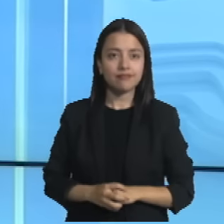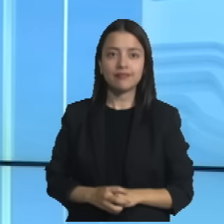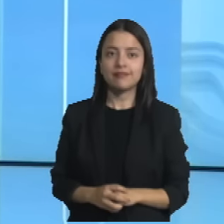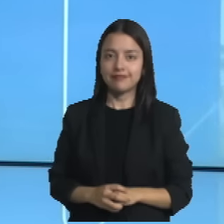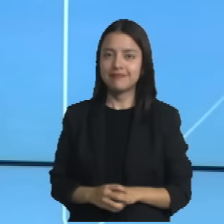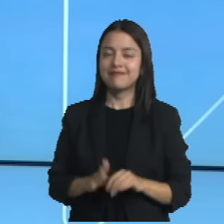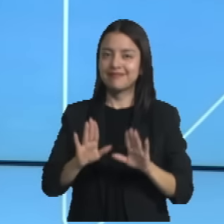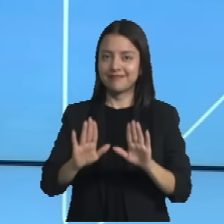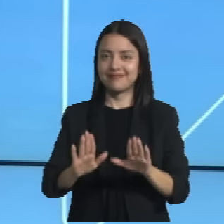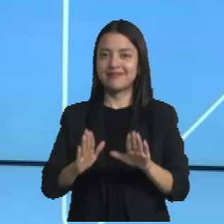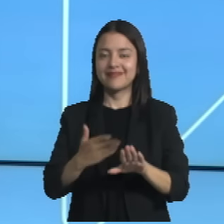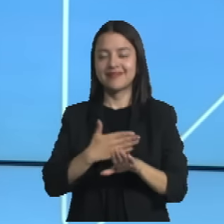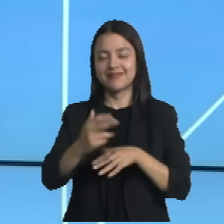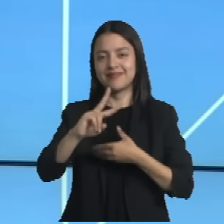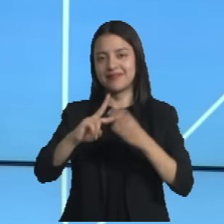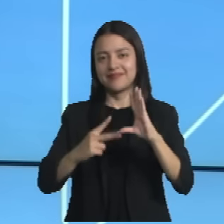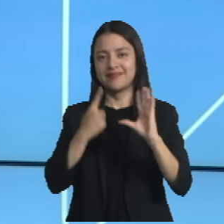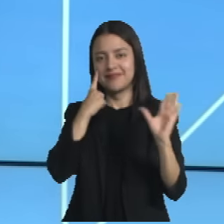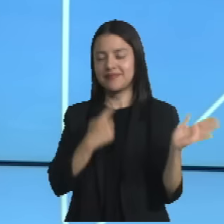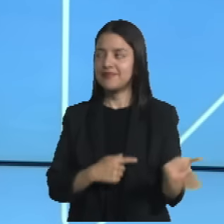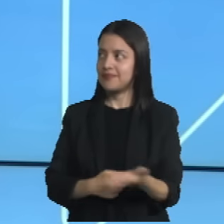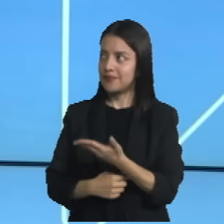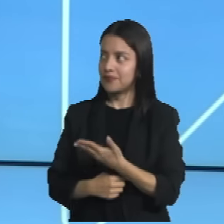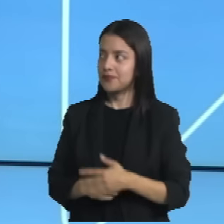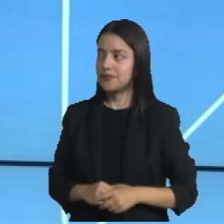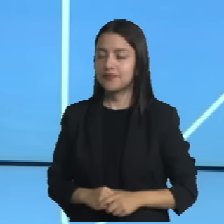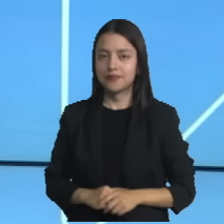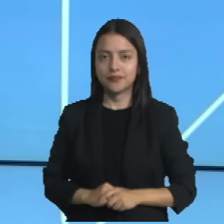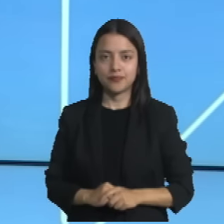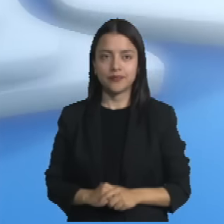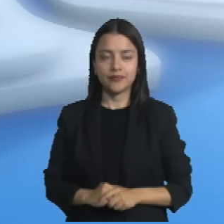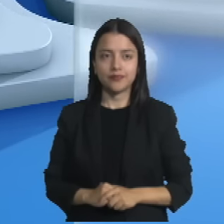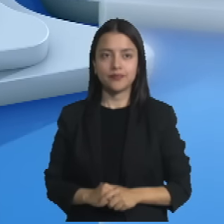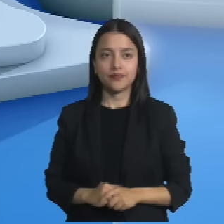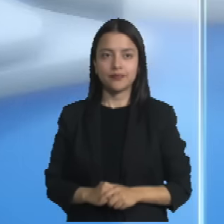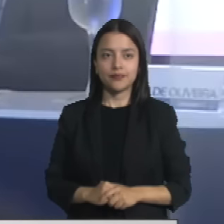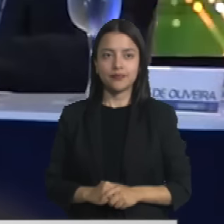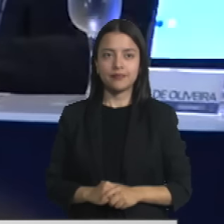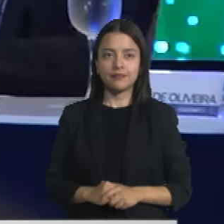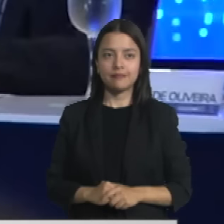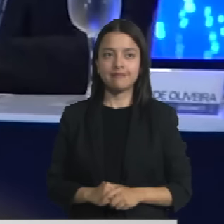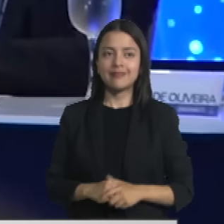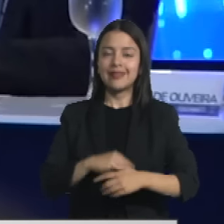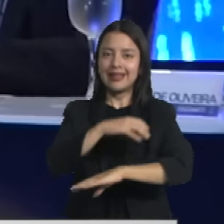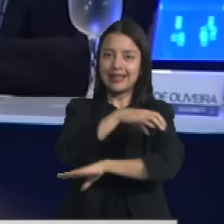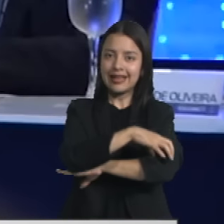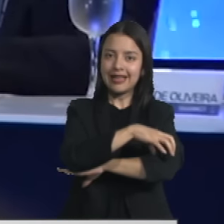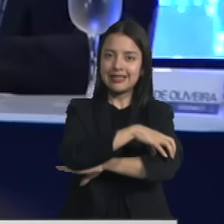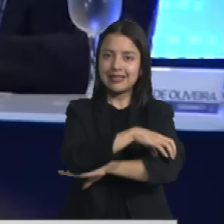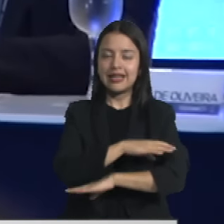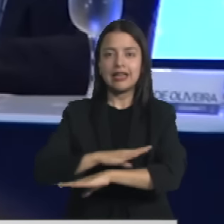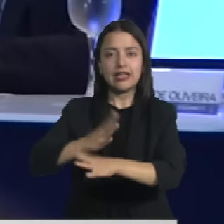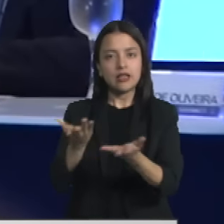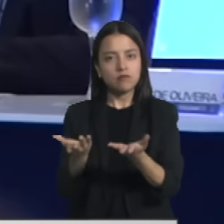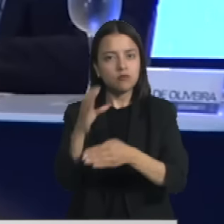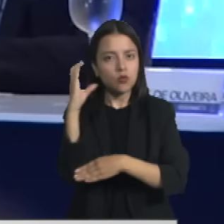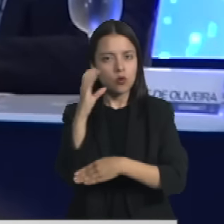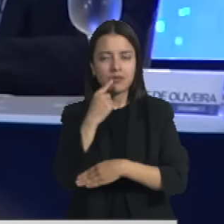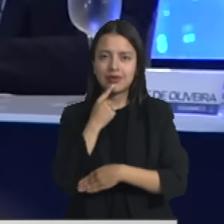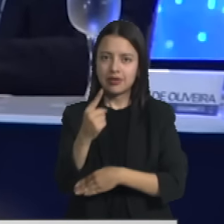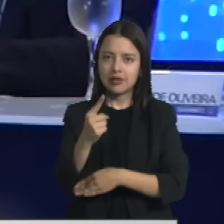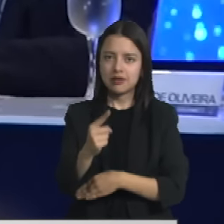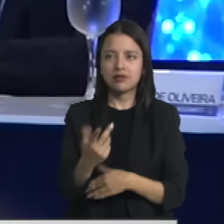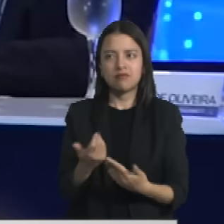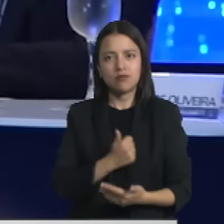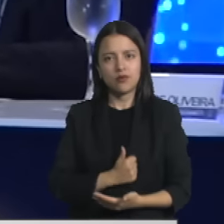Hacemos una pausa en Noticentro 1 CMI y al regresar, espere. Canciller de Colombia pide que se concluyan los